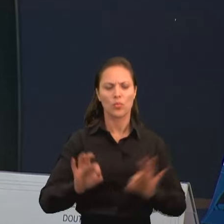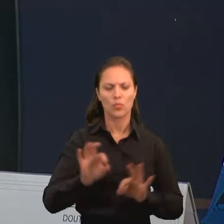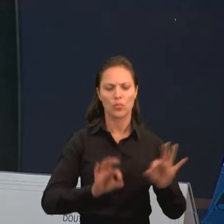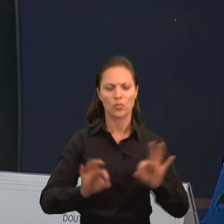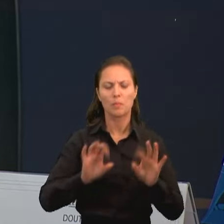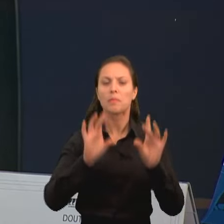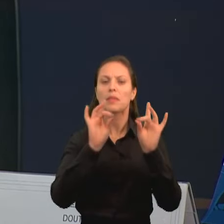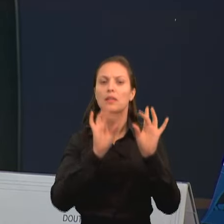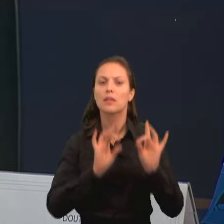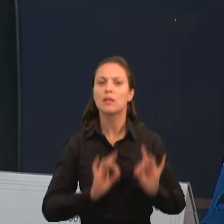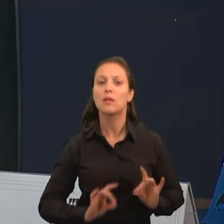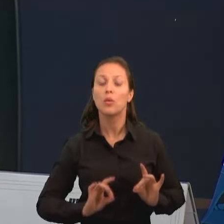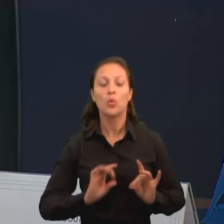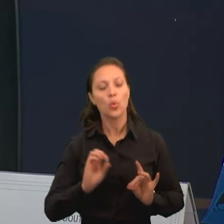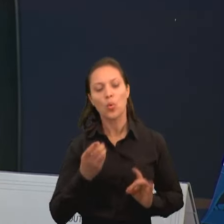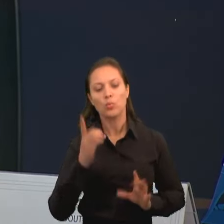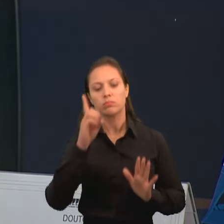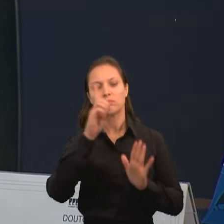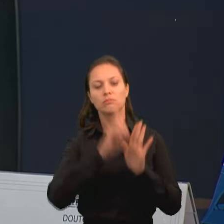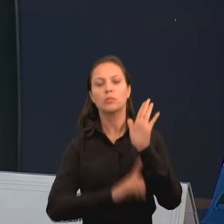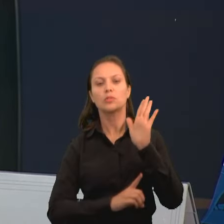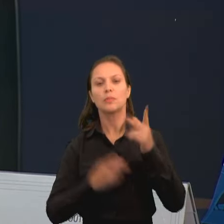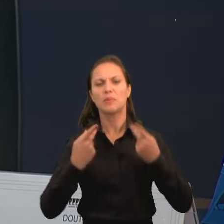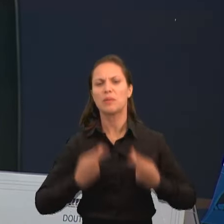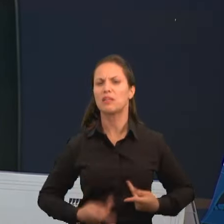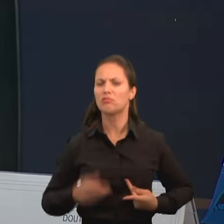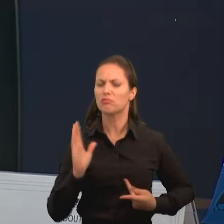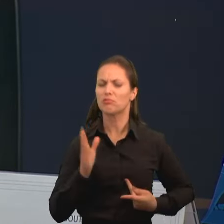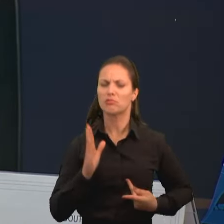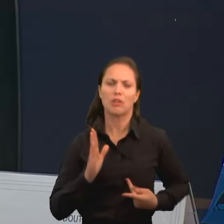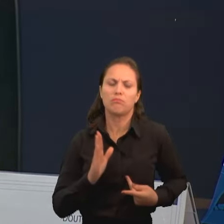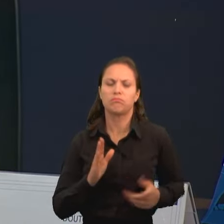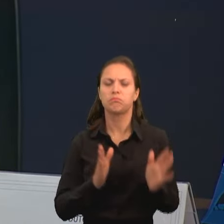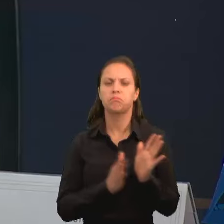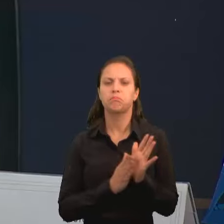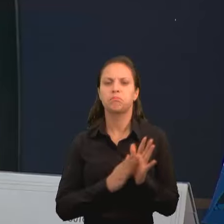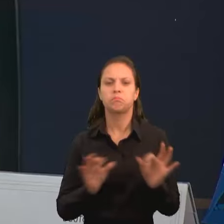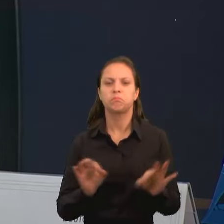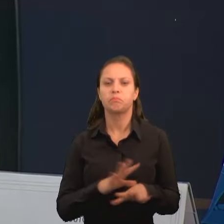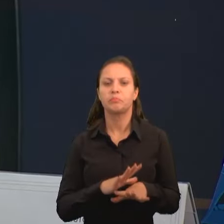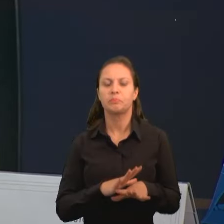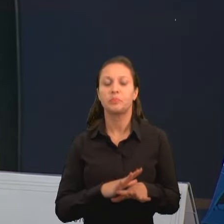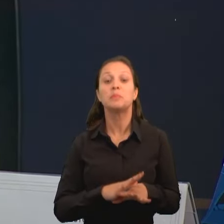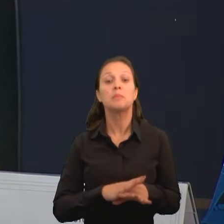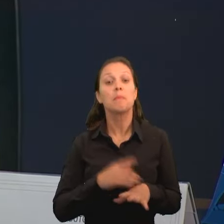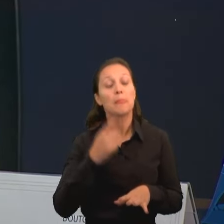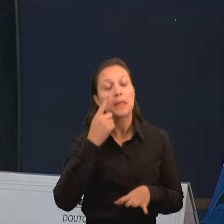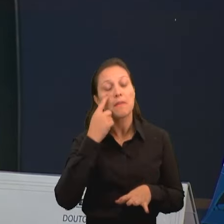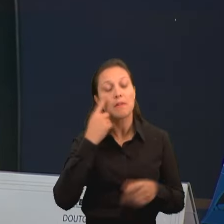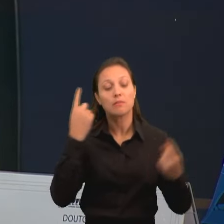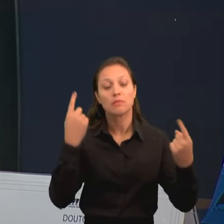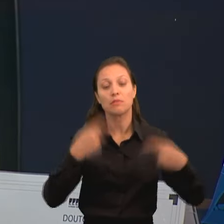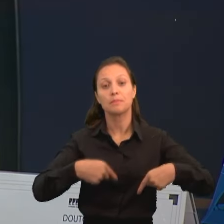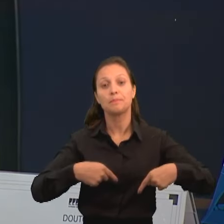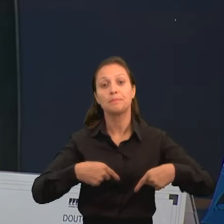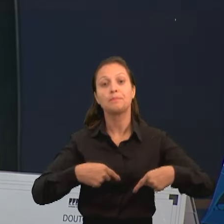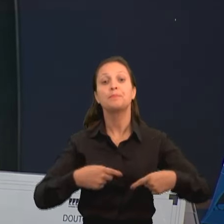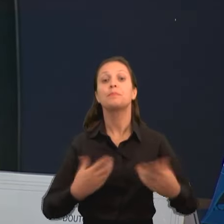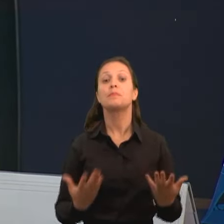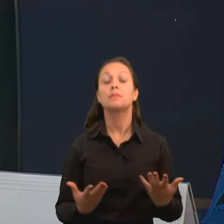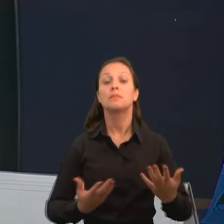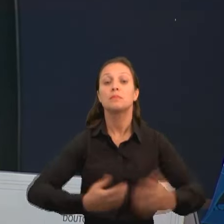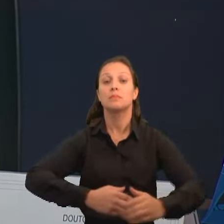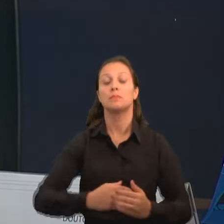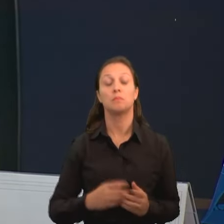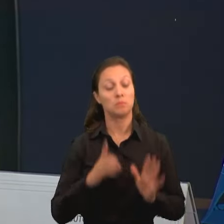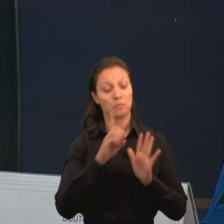regular estos derechos detalladamente o vamos los derechos humanos que tengan relación suficiente para enfrentar los desafíos?